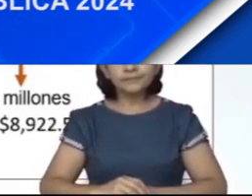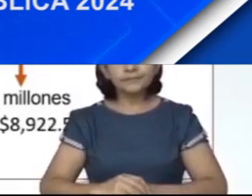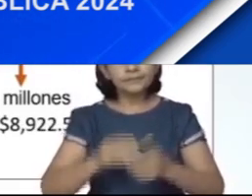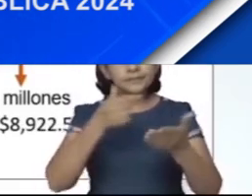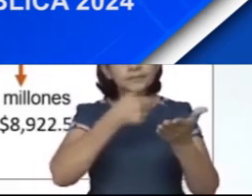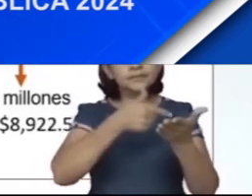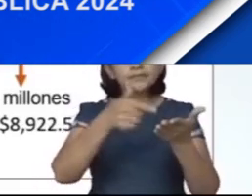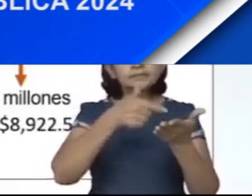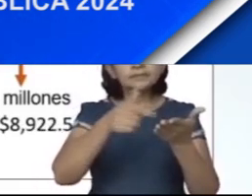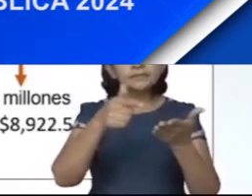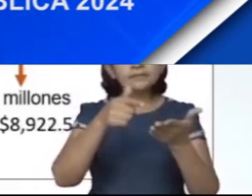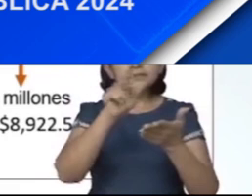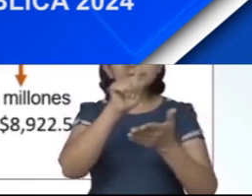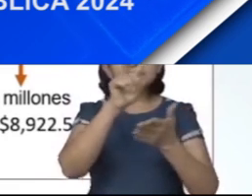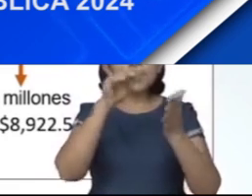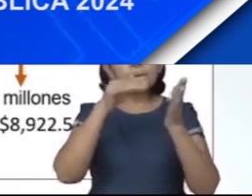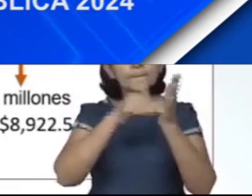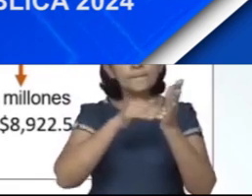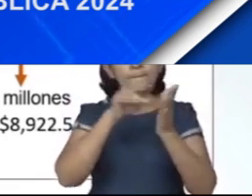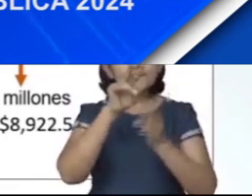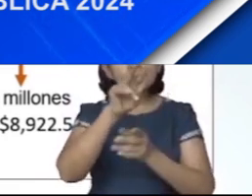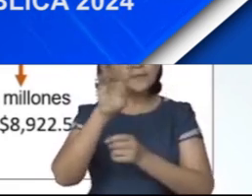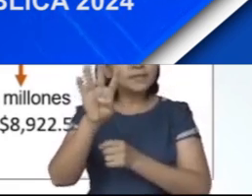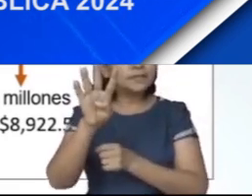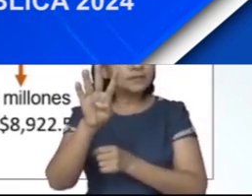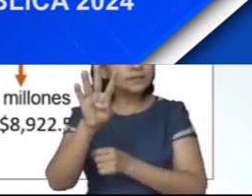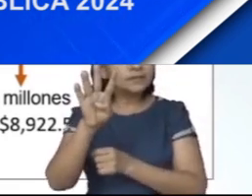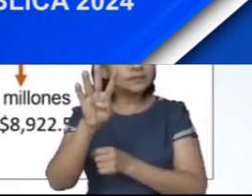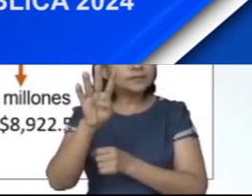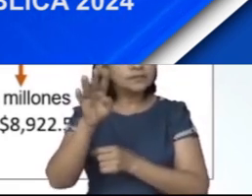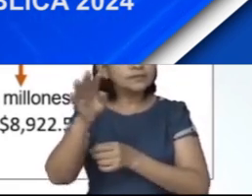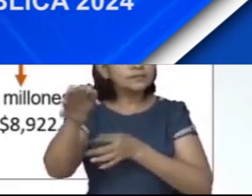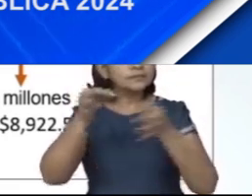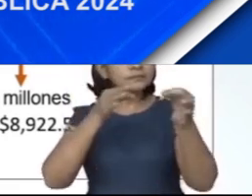El gasto funcional en 2024